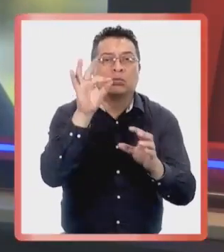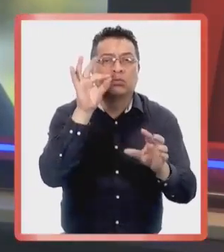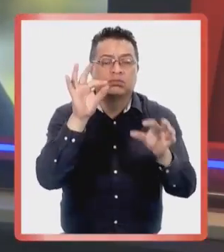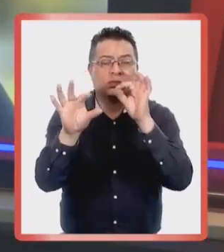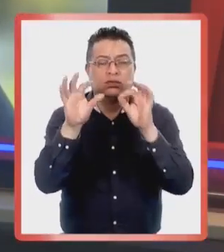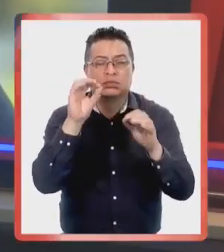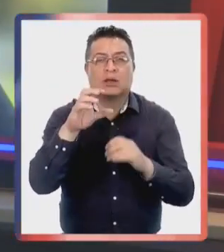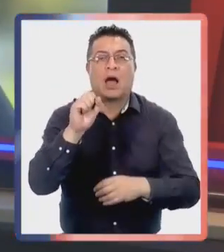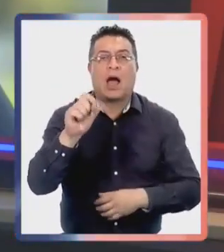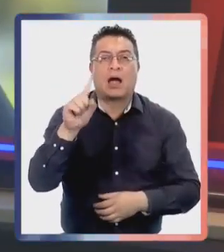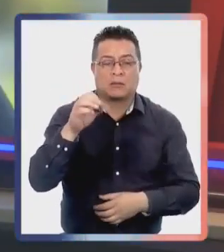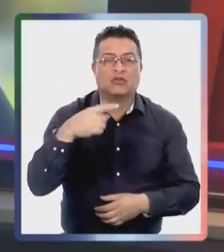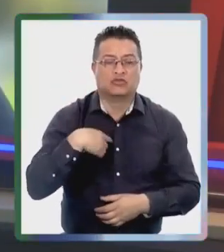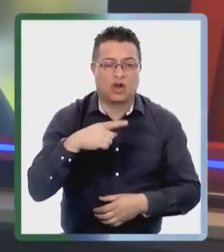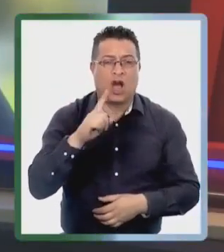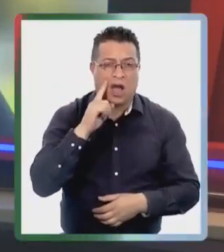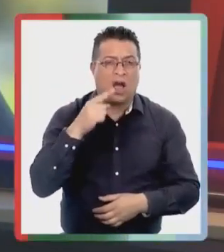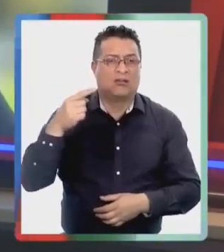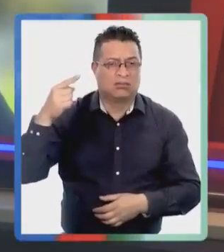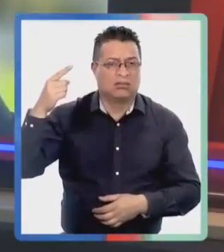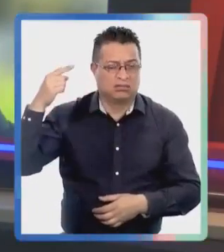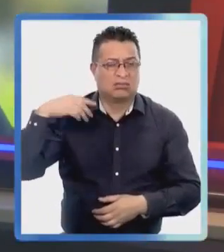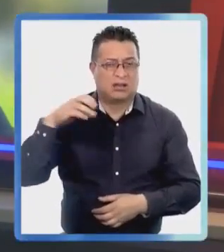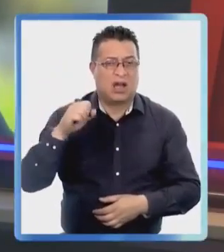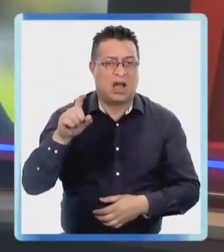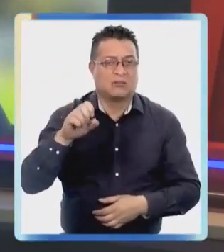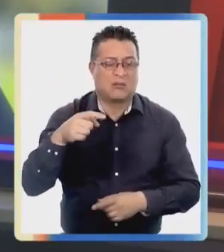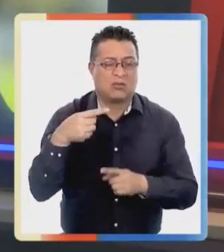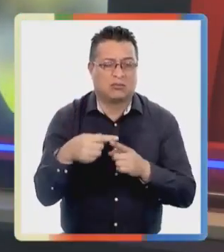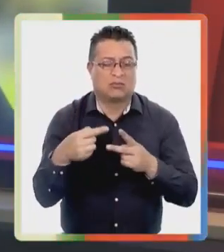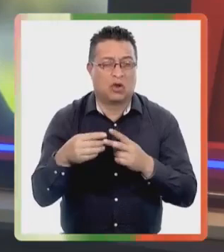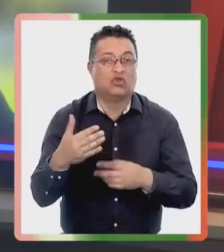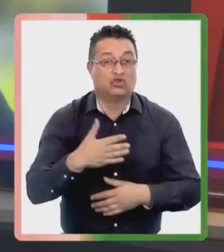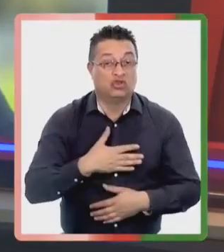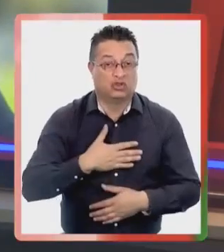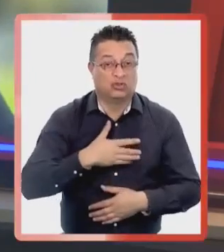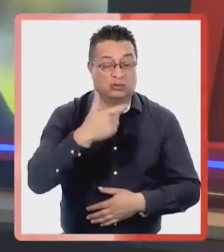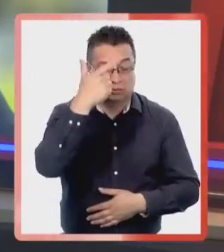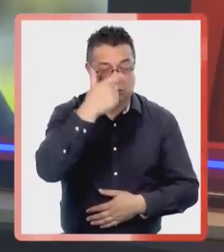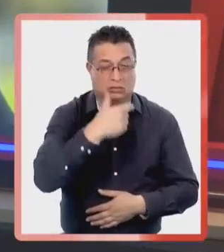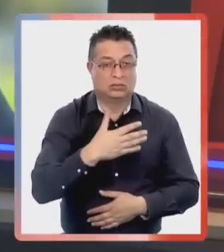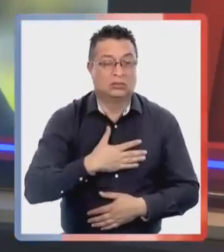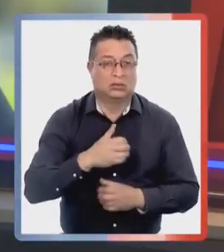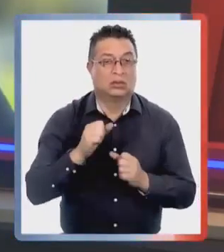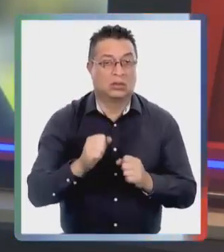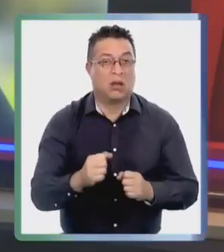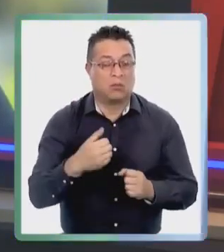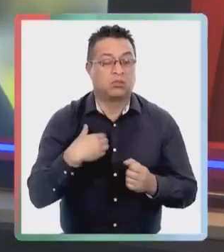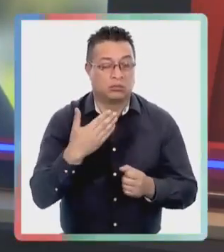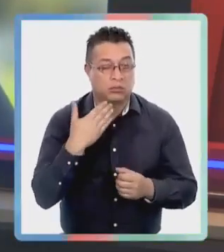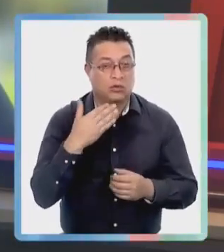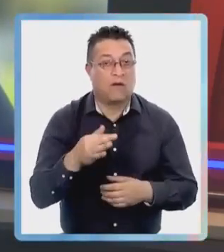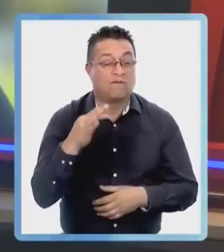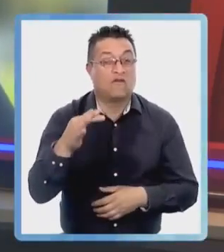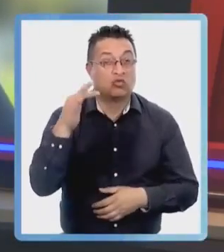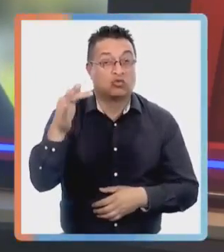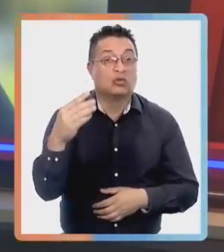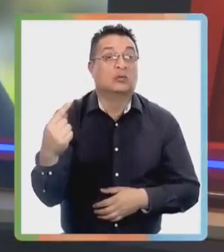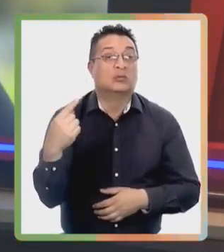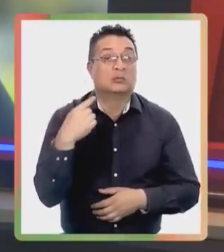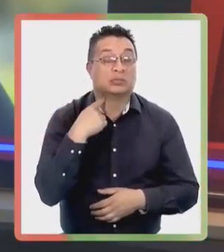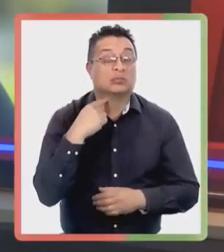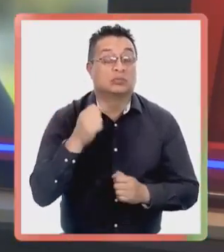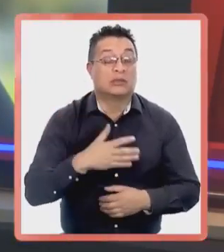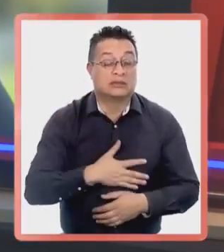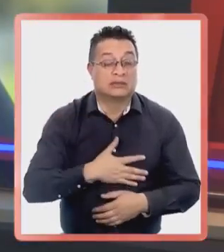algunas personas que nos están viendo dirán, mire, yo tengo un largo historial de asma de aquí para atrás. ¿Seré yo también candidato a desarrollar esta enfermedad en algún momento de mi vida? ¿O ya he